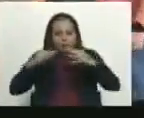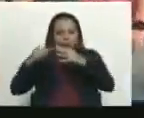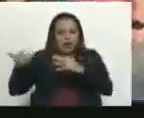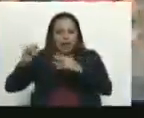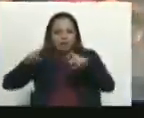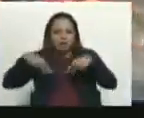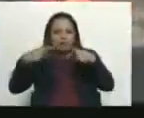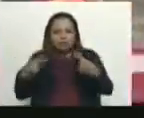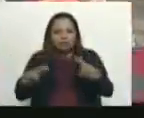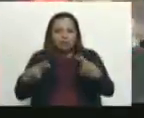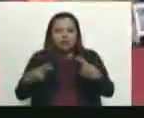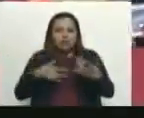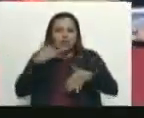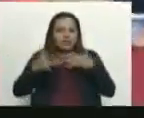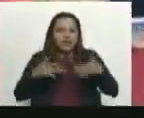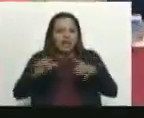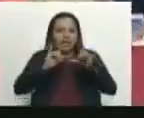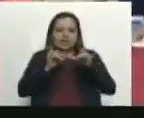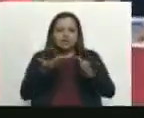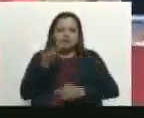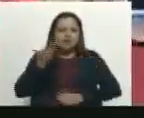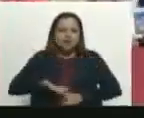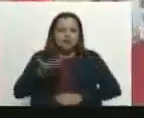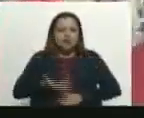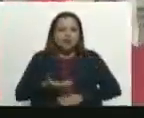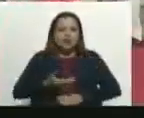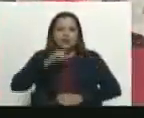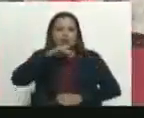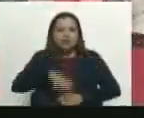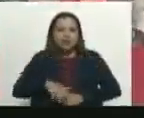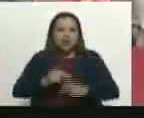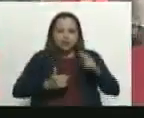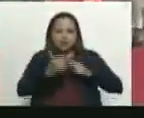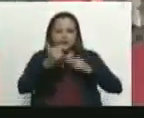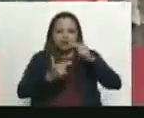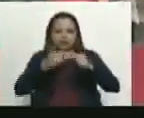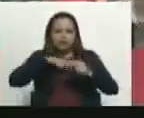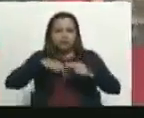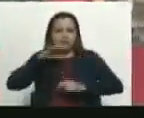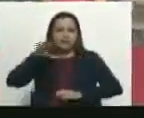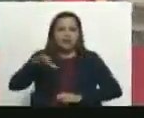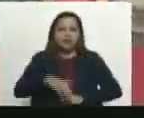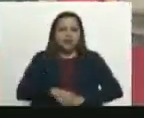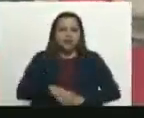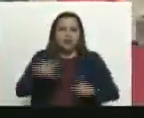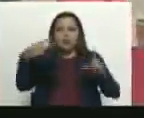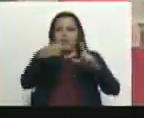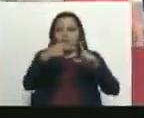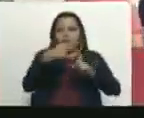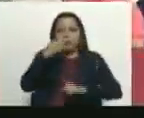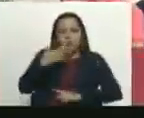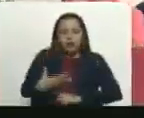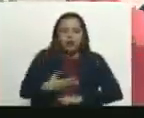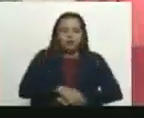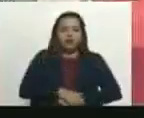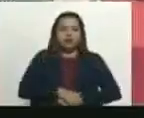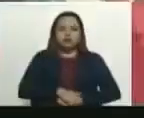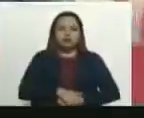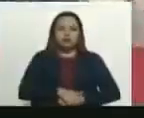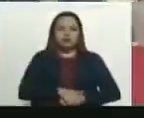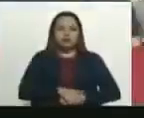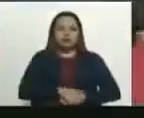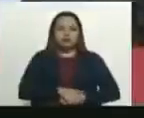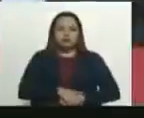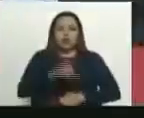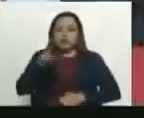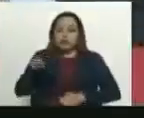valor arquitectónico muy importante también en la historia de la arquitectura de nuestro país, los hoteles bellísimos. Así que, bueno, este es un